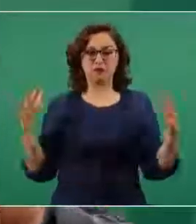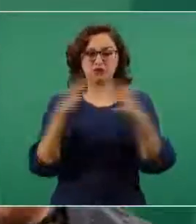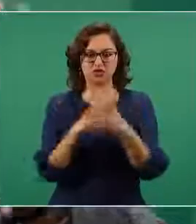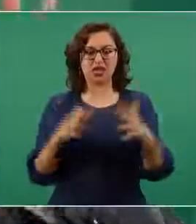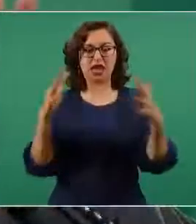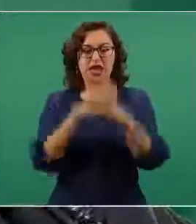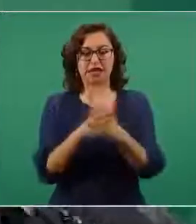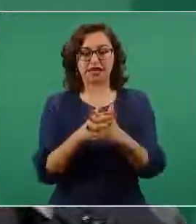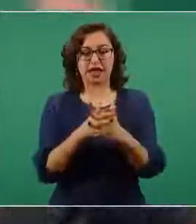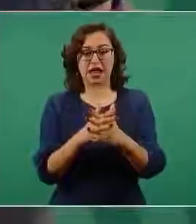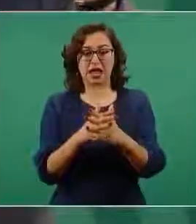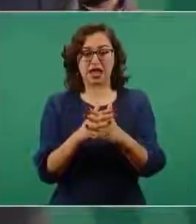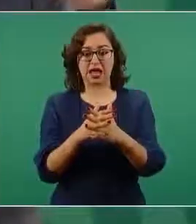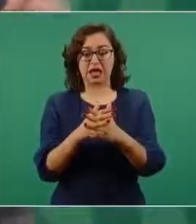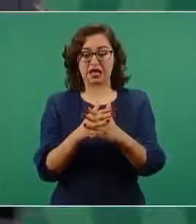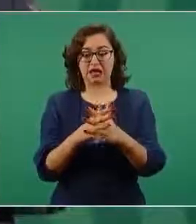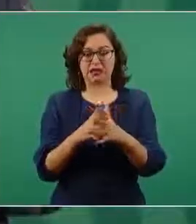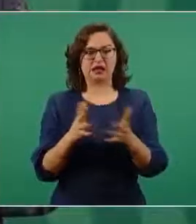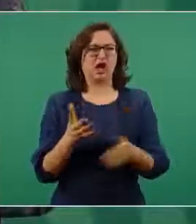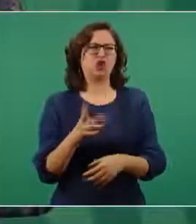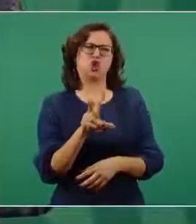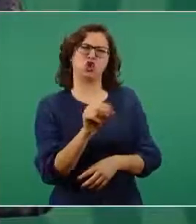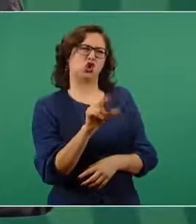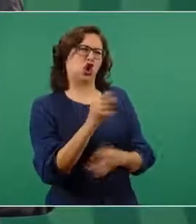Permíteme. No, pero